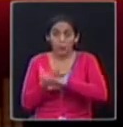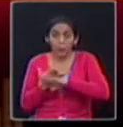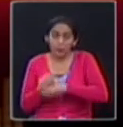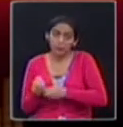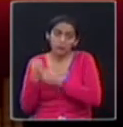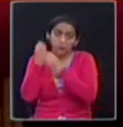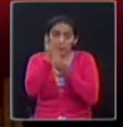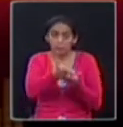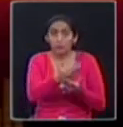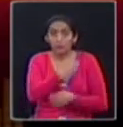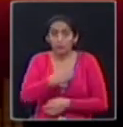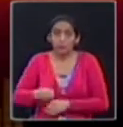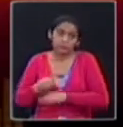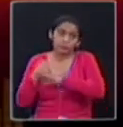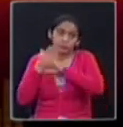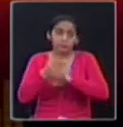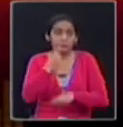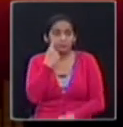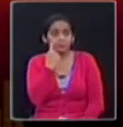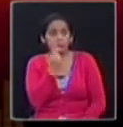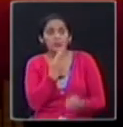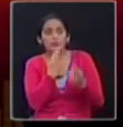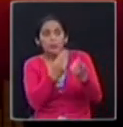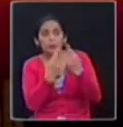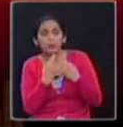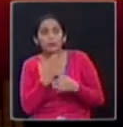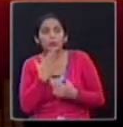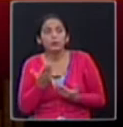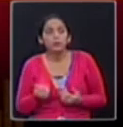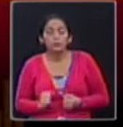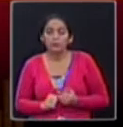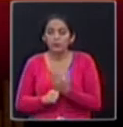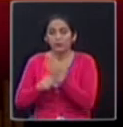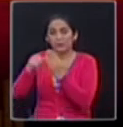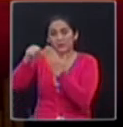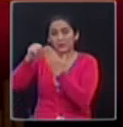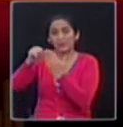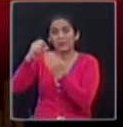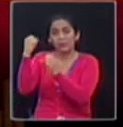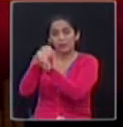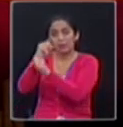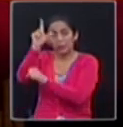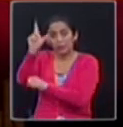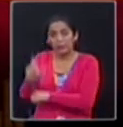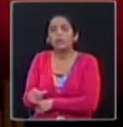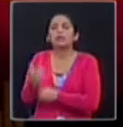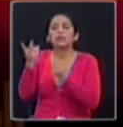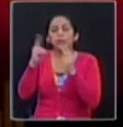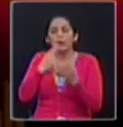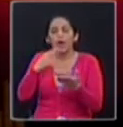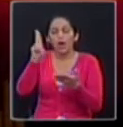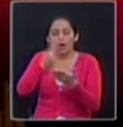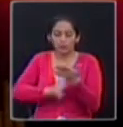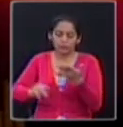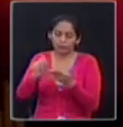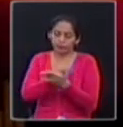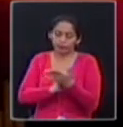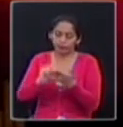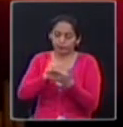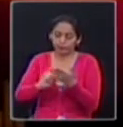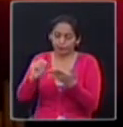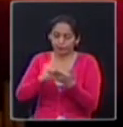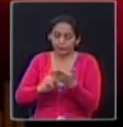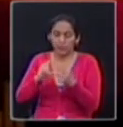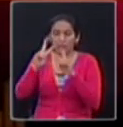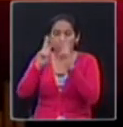respuesta. Igualmente hemos presentado una carta al ministro del Trabajo para discutir estos temas referente al empleo, los